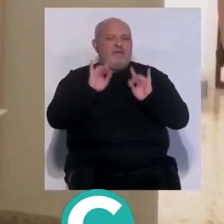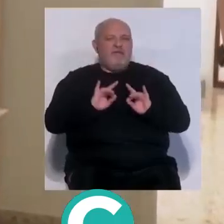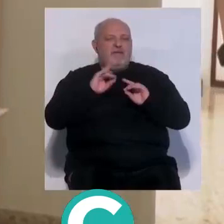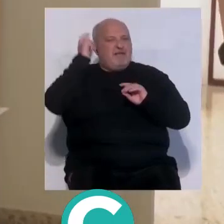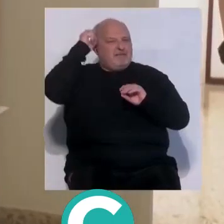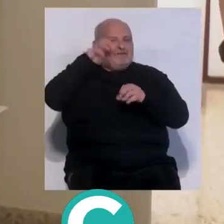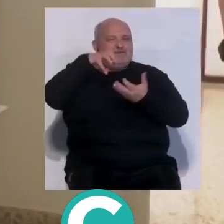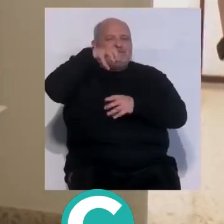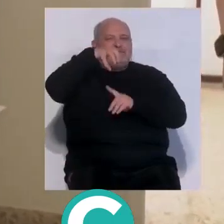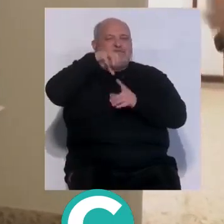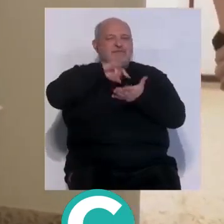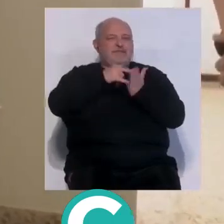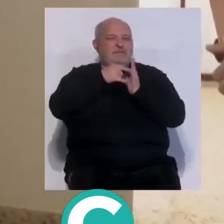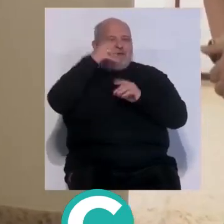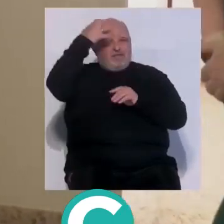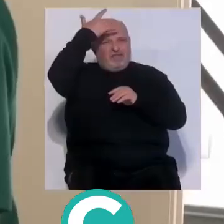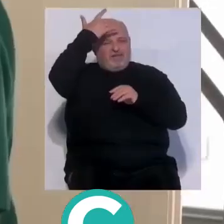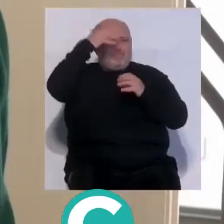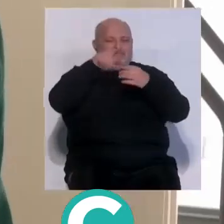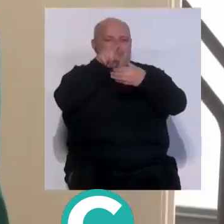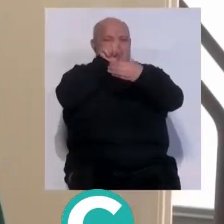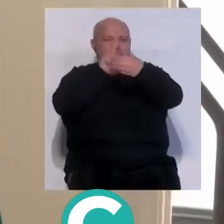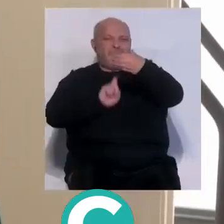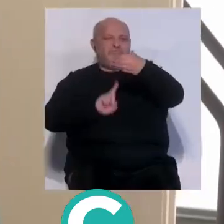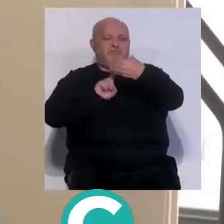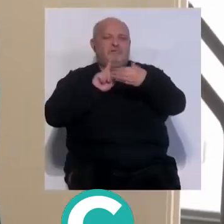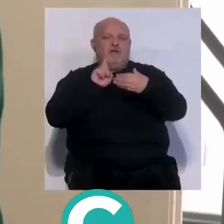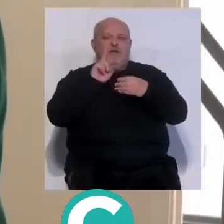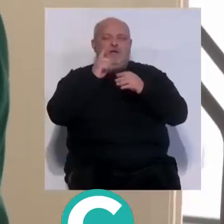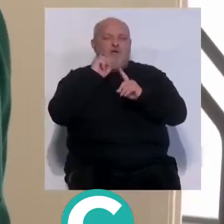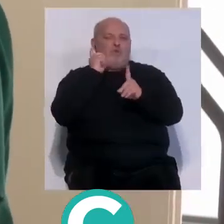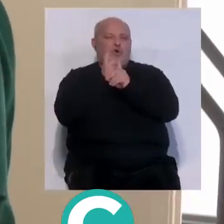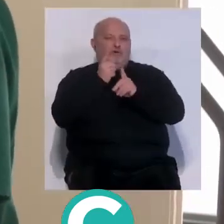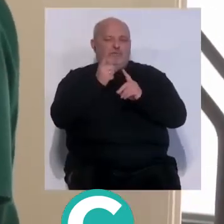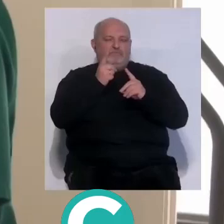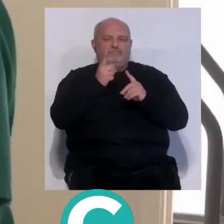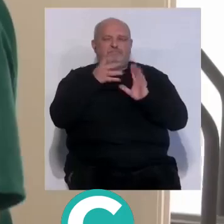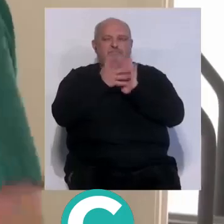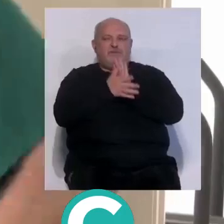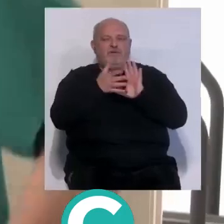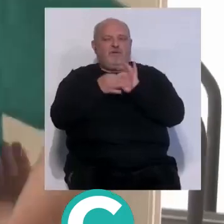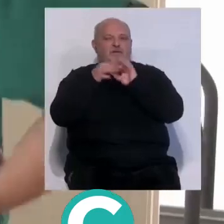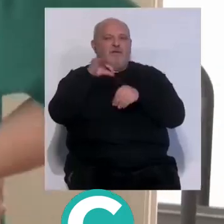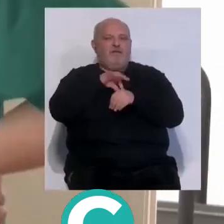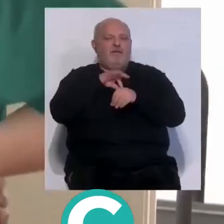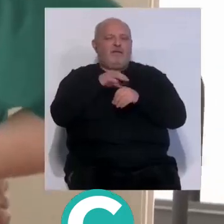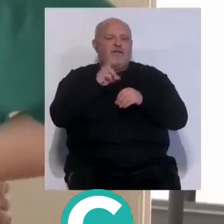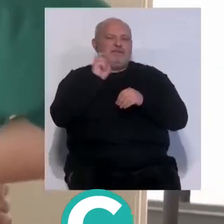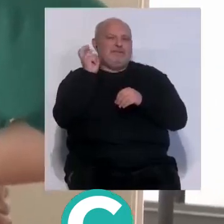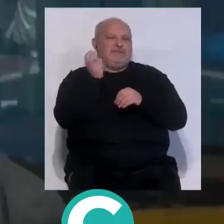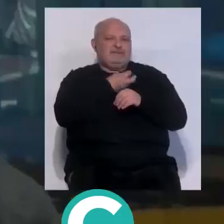sistema nervioso central, provocando deterioro o daño permanente en estas células. O se define como la enfermedad de las mil caras,